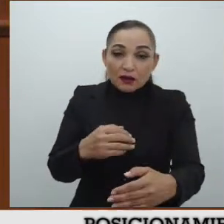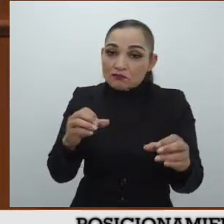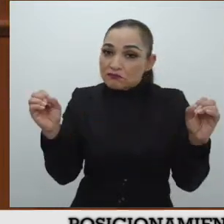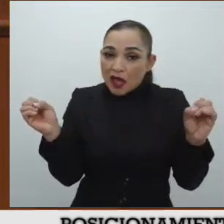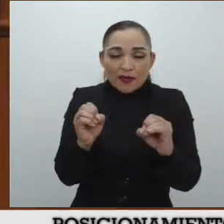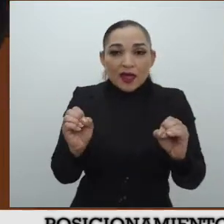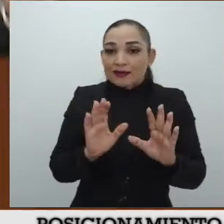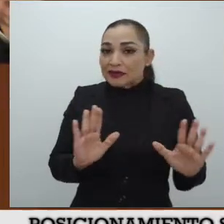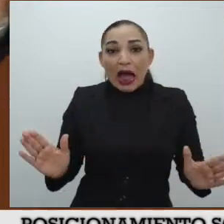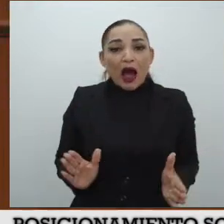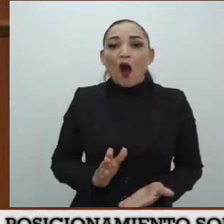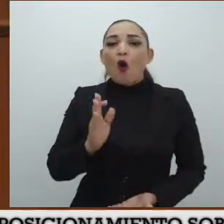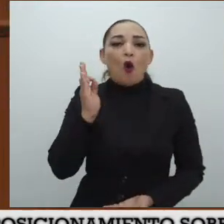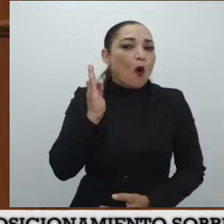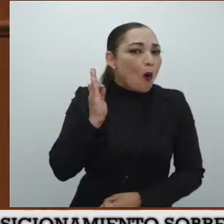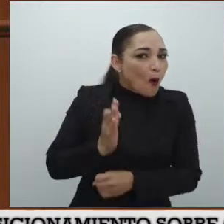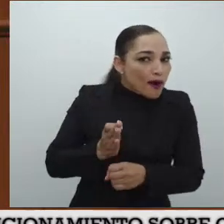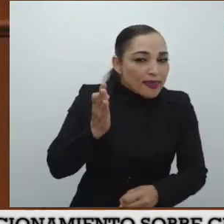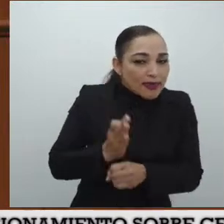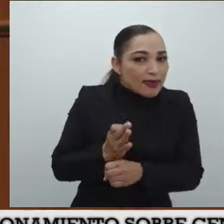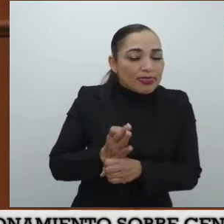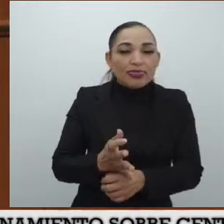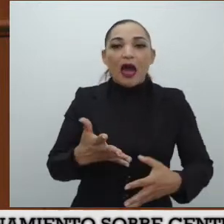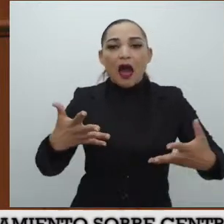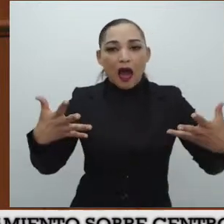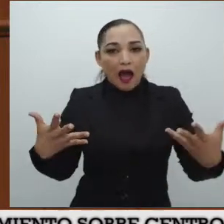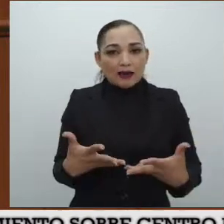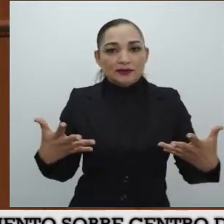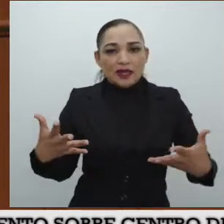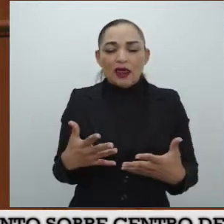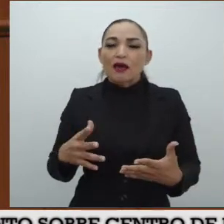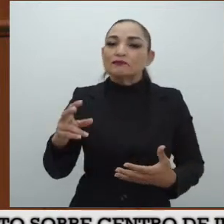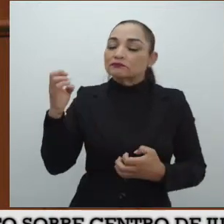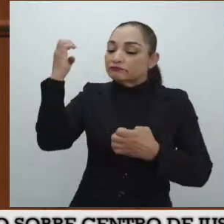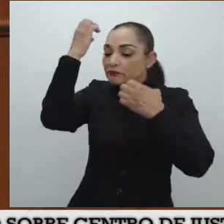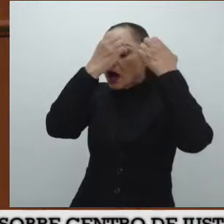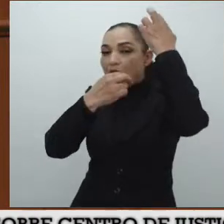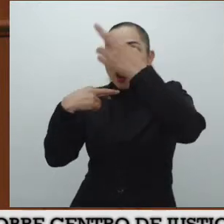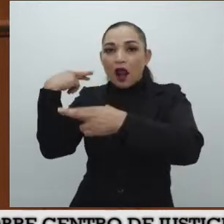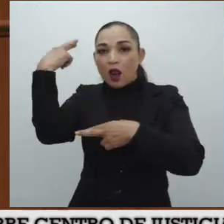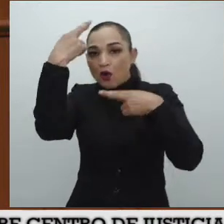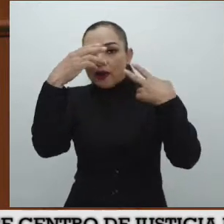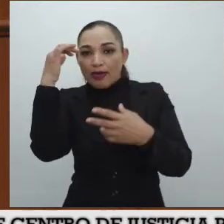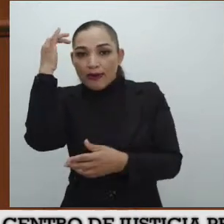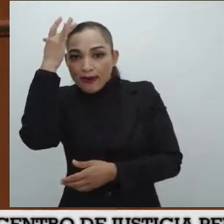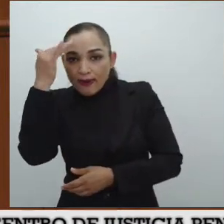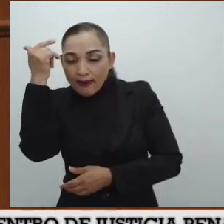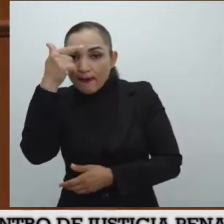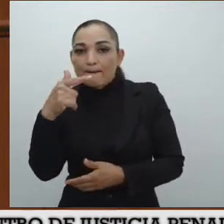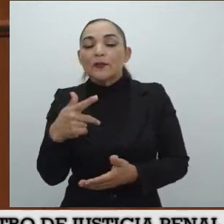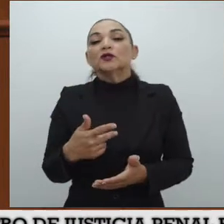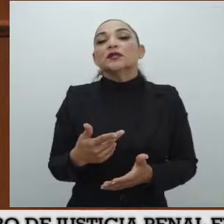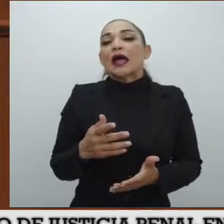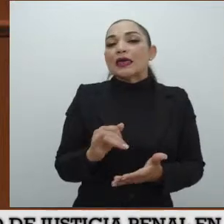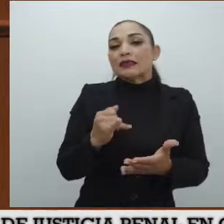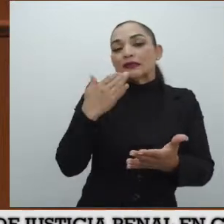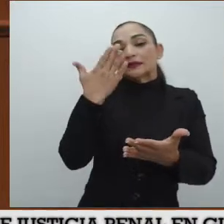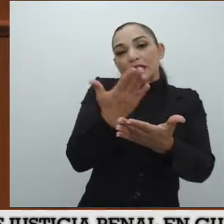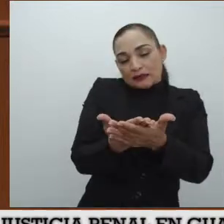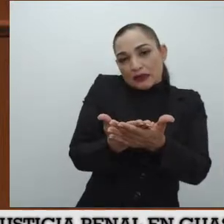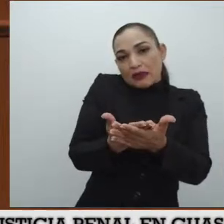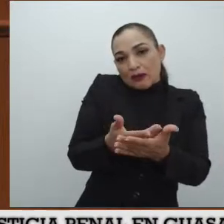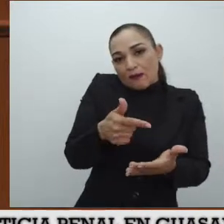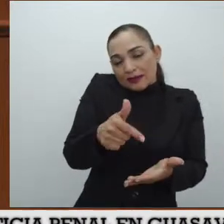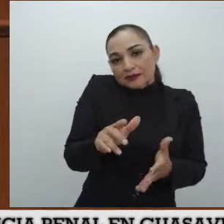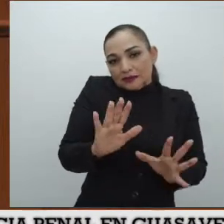hacerlo. Valoremos las iniciativas presentadas. Vamos trabajando para sacar de la congeladora este tema. Por